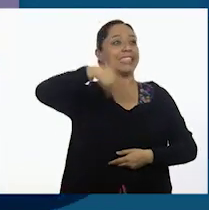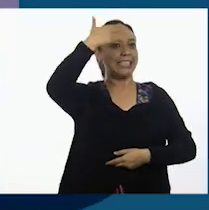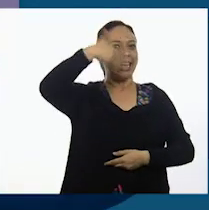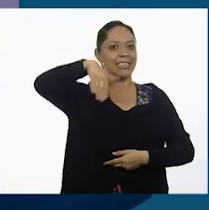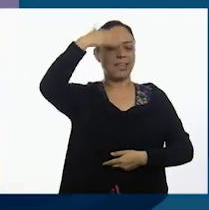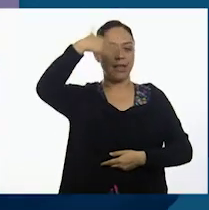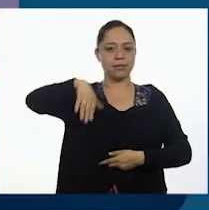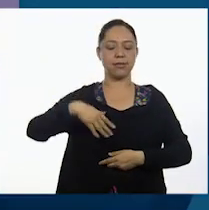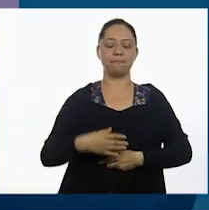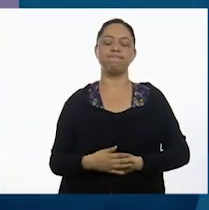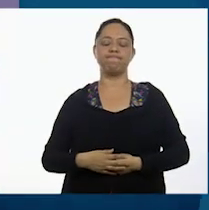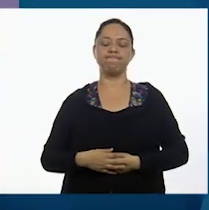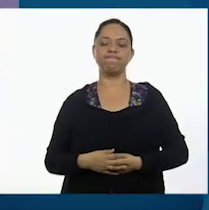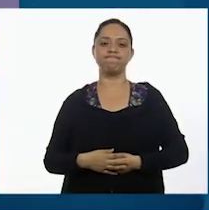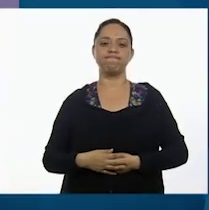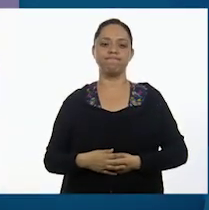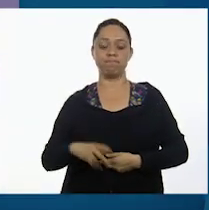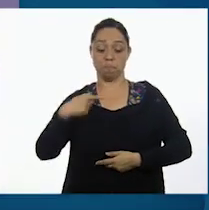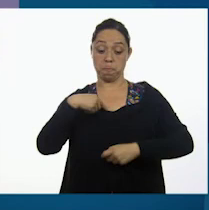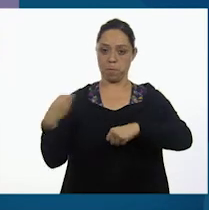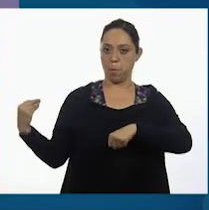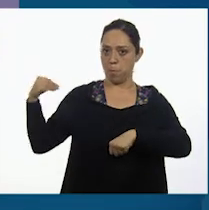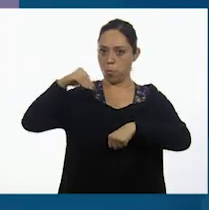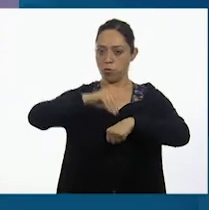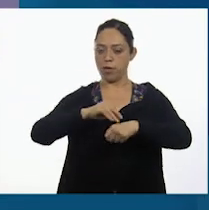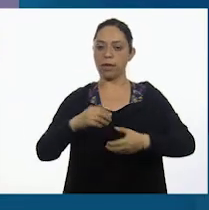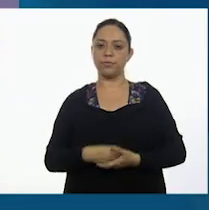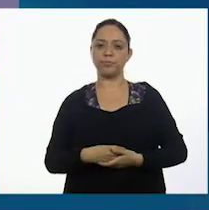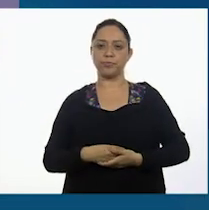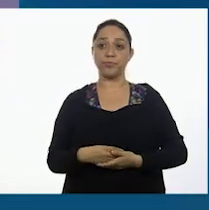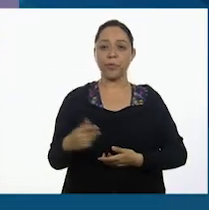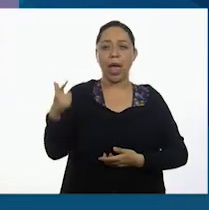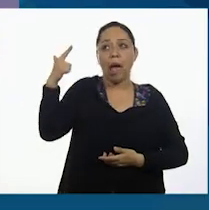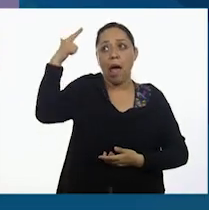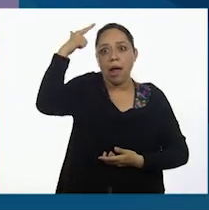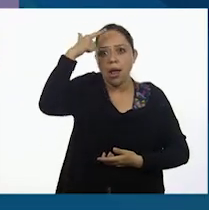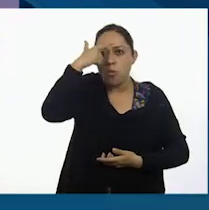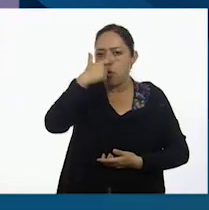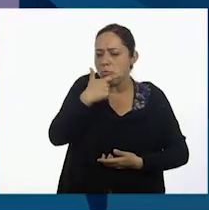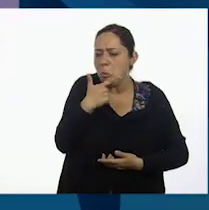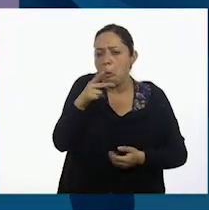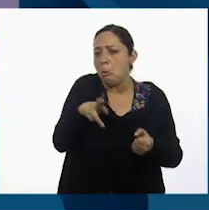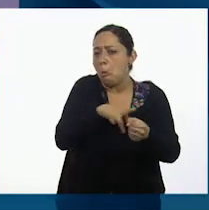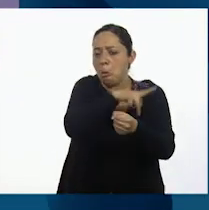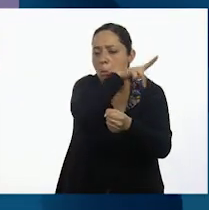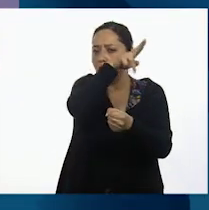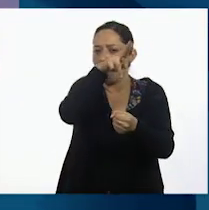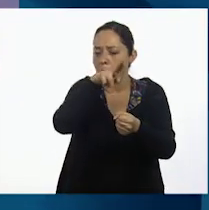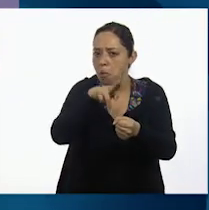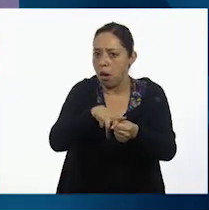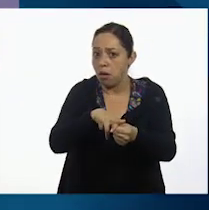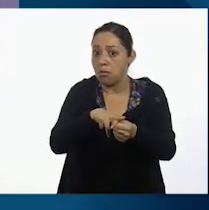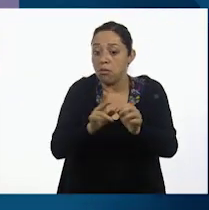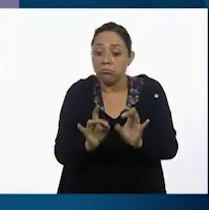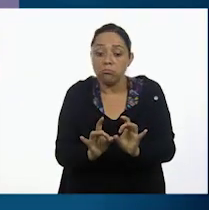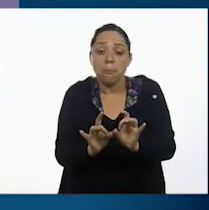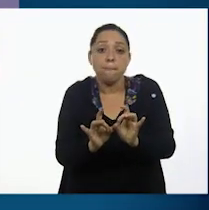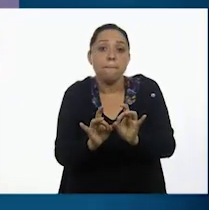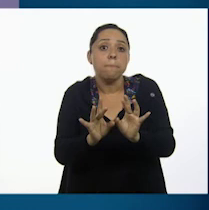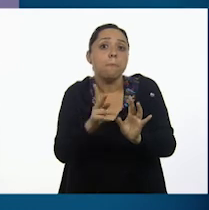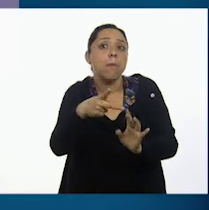Ya sé. Yo agregaría, era una noche como cualquier otra. Sin embargo, no